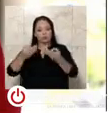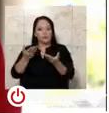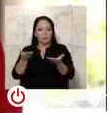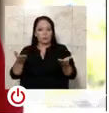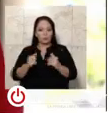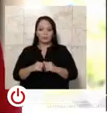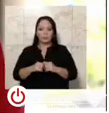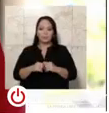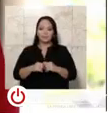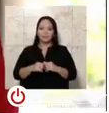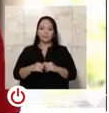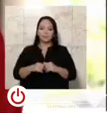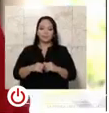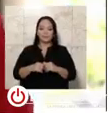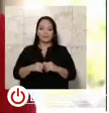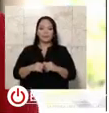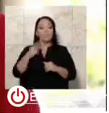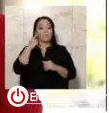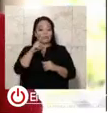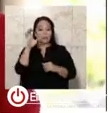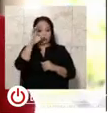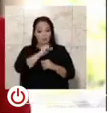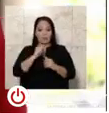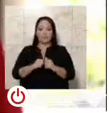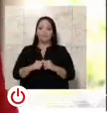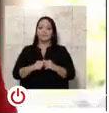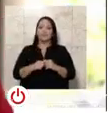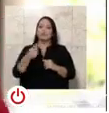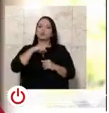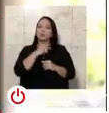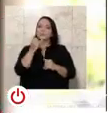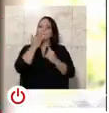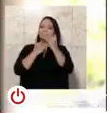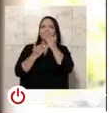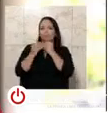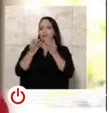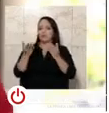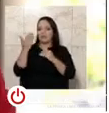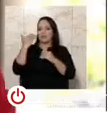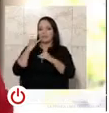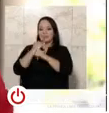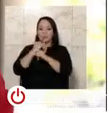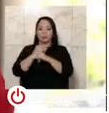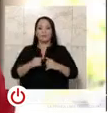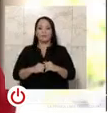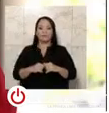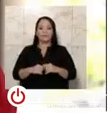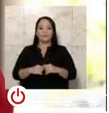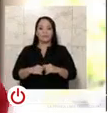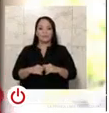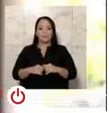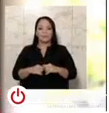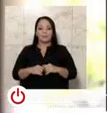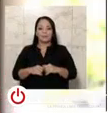recurso. Solo para que se den cuenta de dónde fallamos muchas veces como institución,